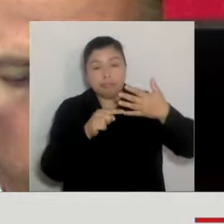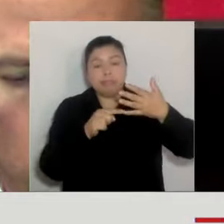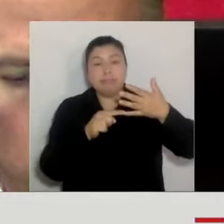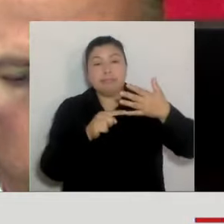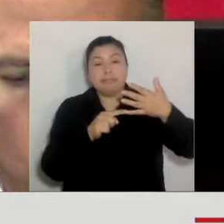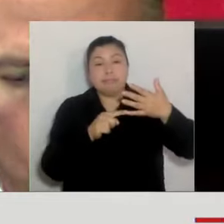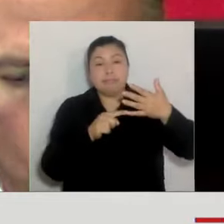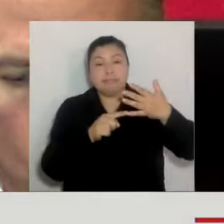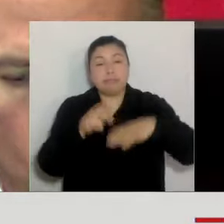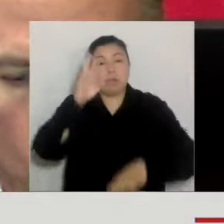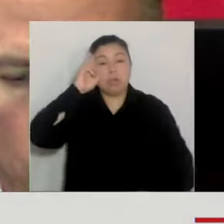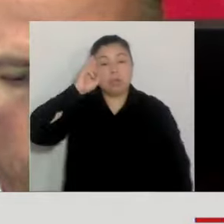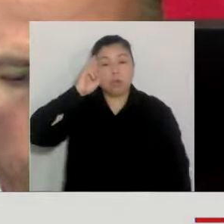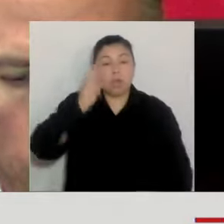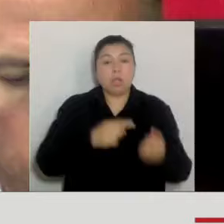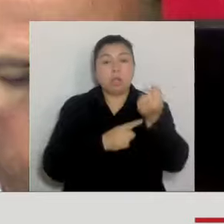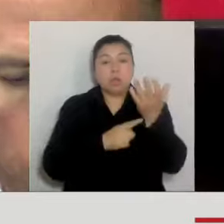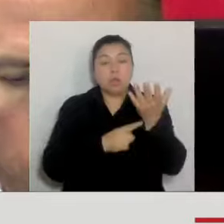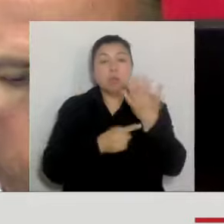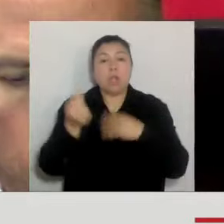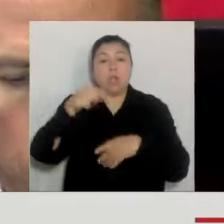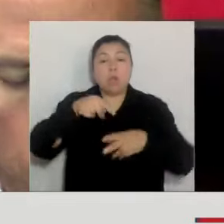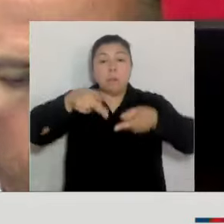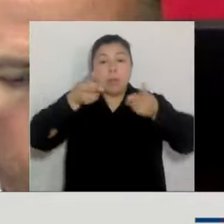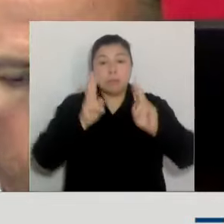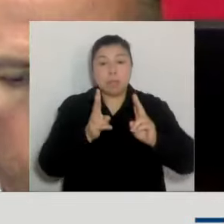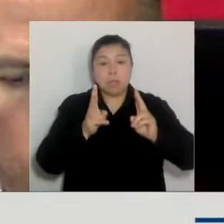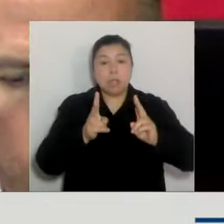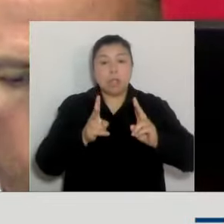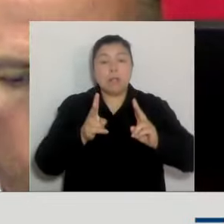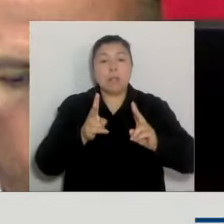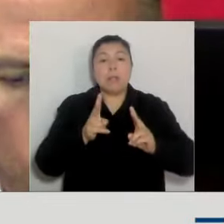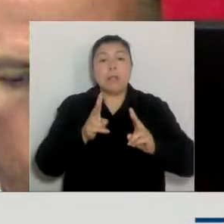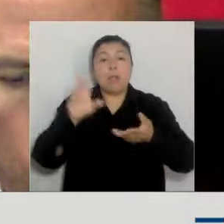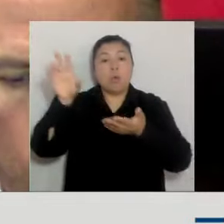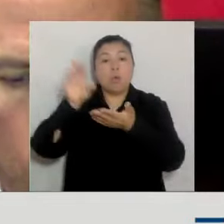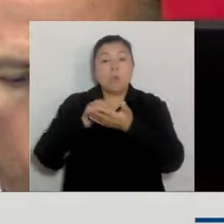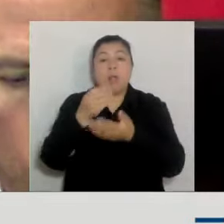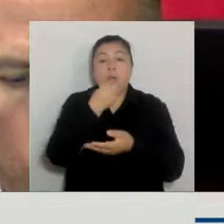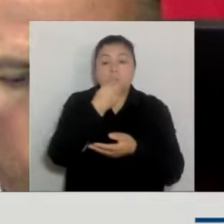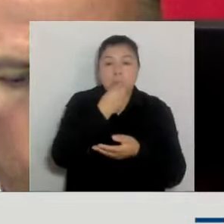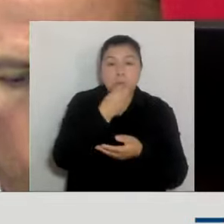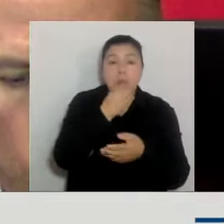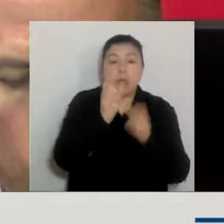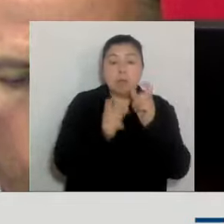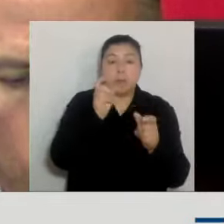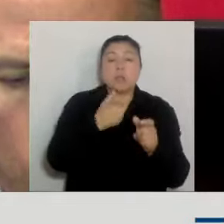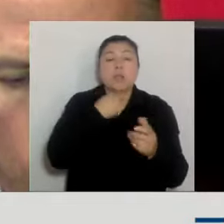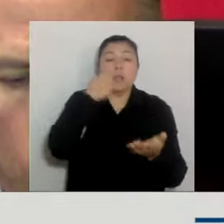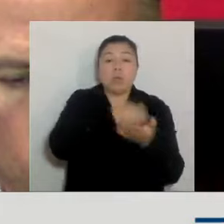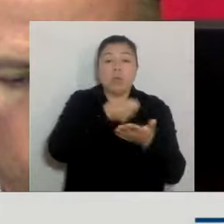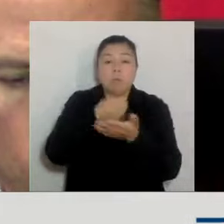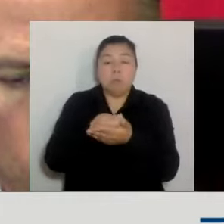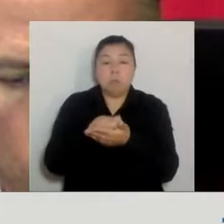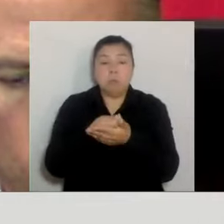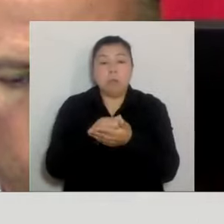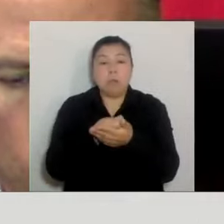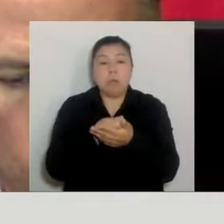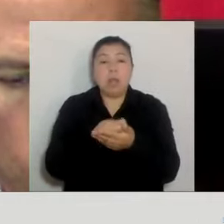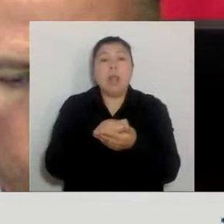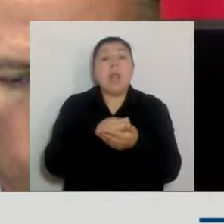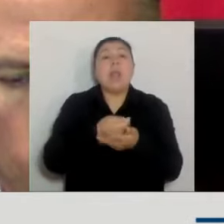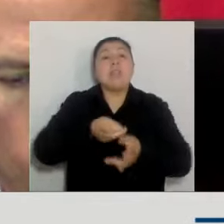recuerdo que la tecnología hoy día permite simular alimentos y las personas que quieran comprar algo tienen el derecho a